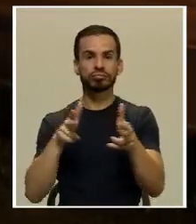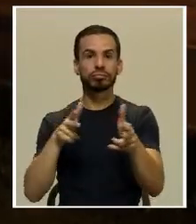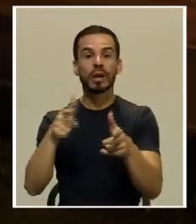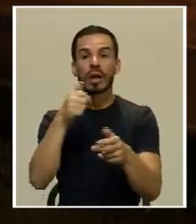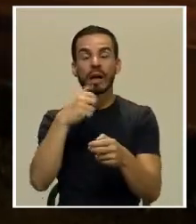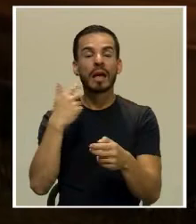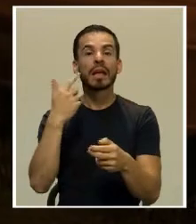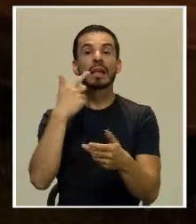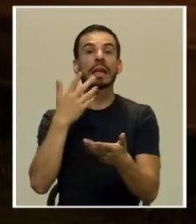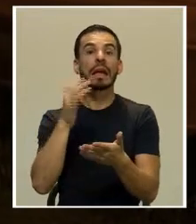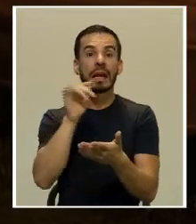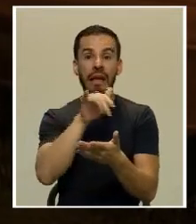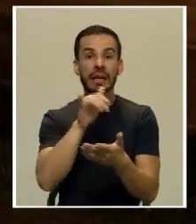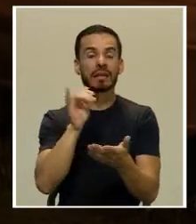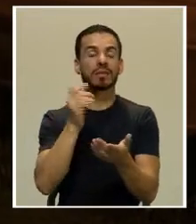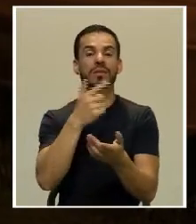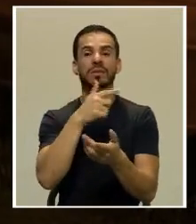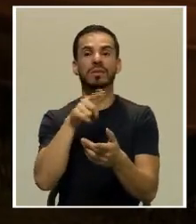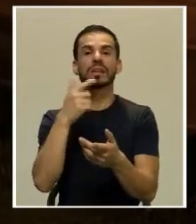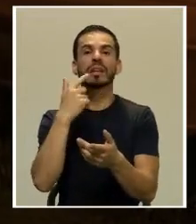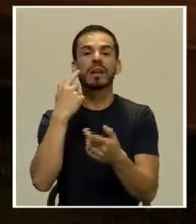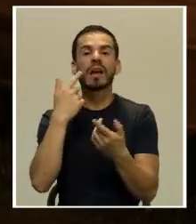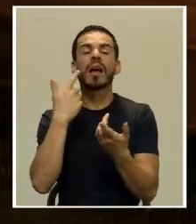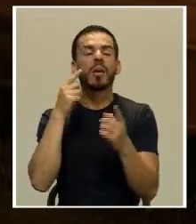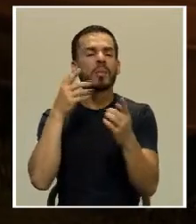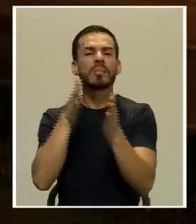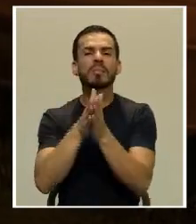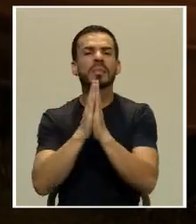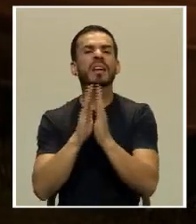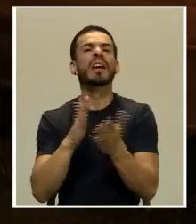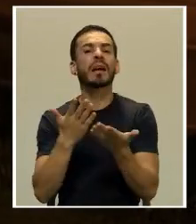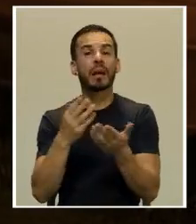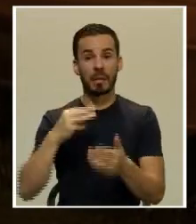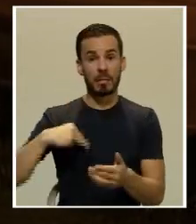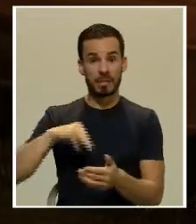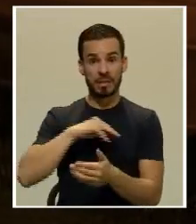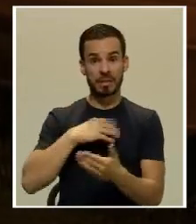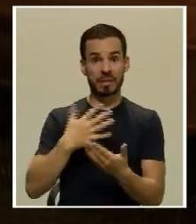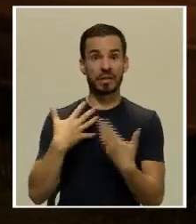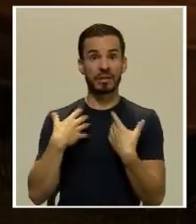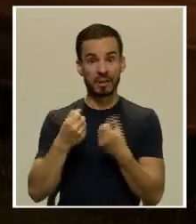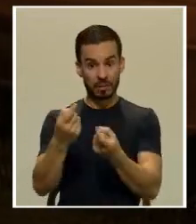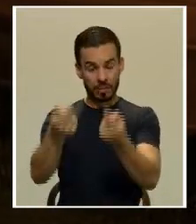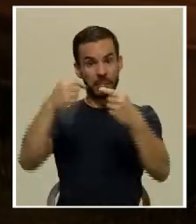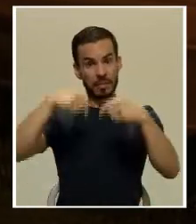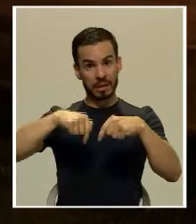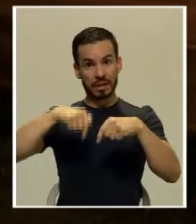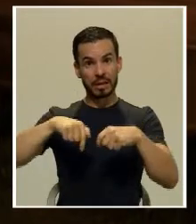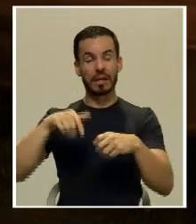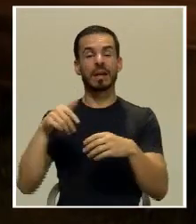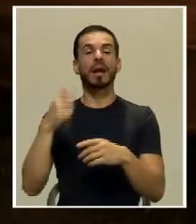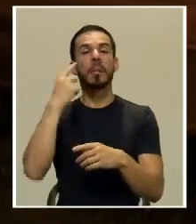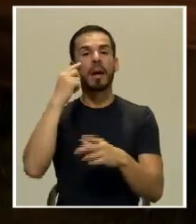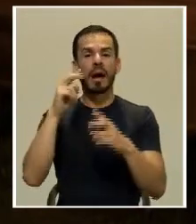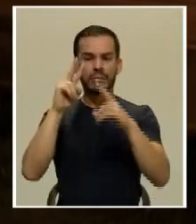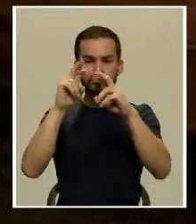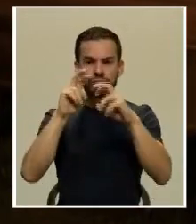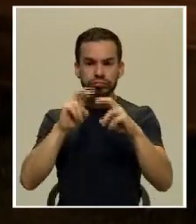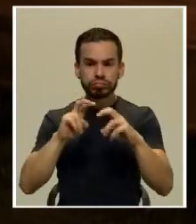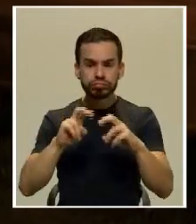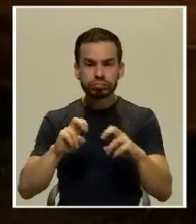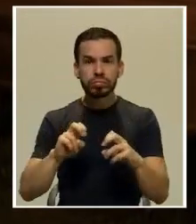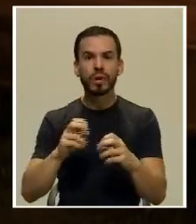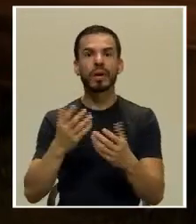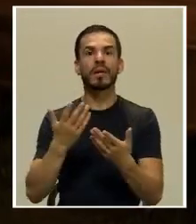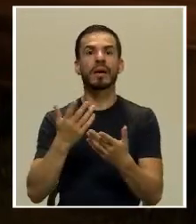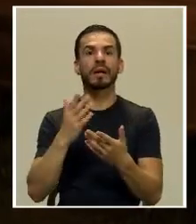Alajuela San José. Y ellos, la consigna era que el Ministerio de Salud viniera hasta esta comunidad para realizar el